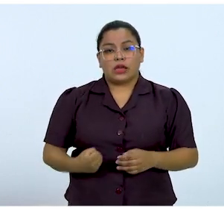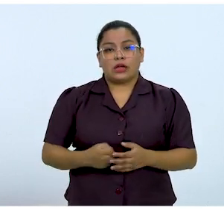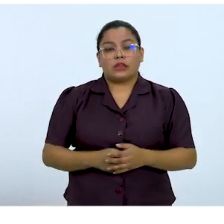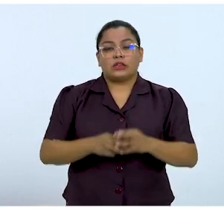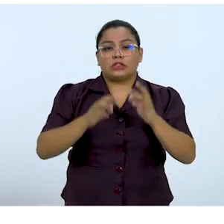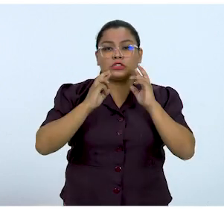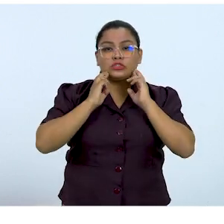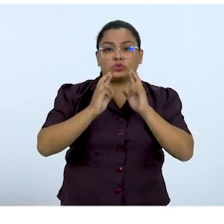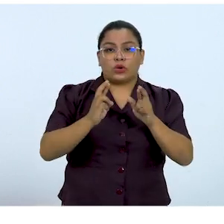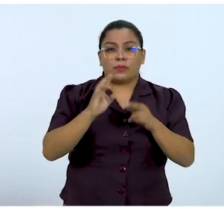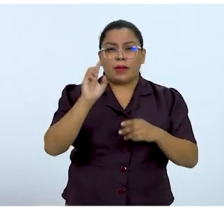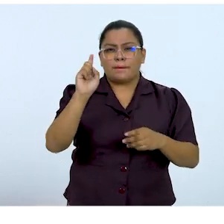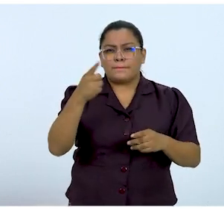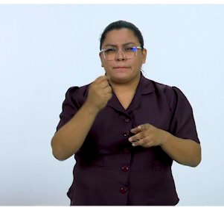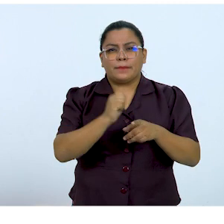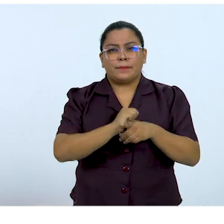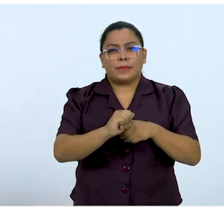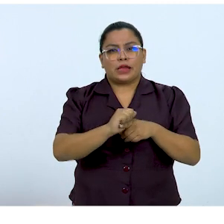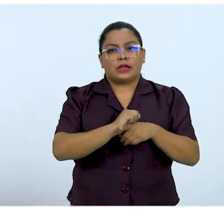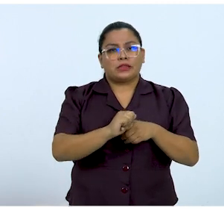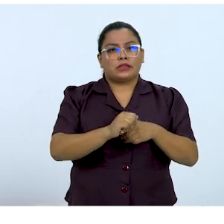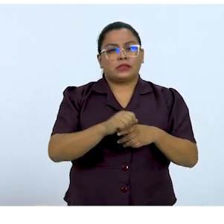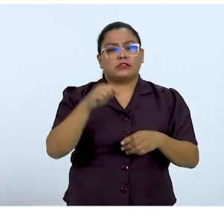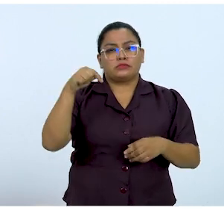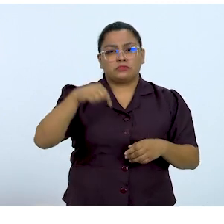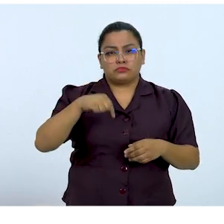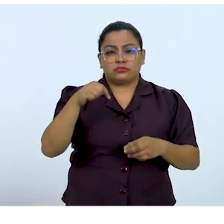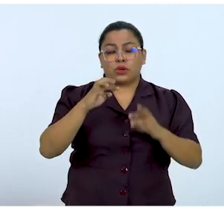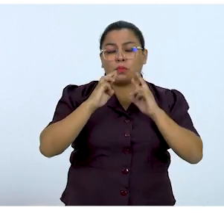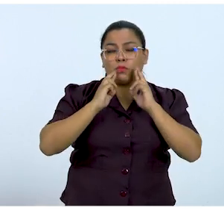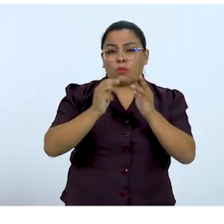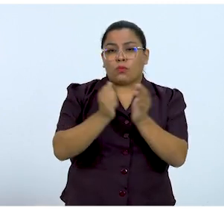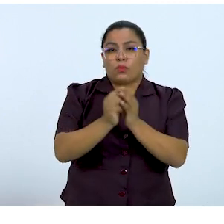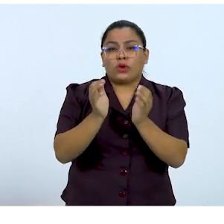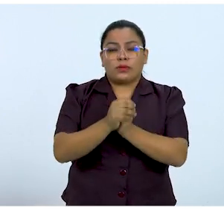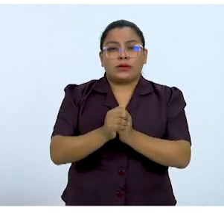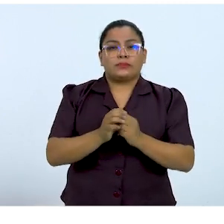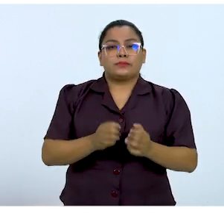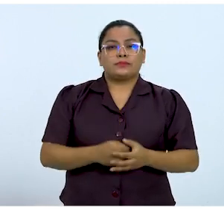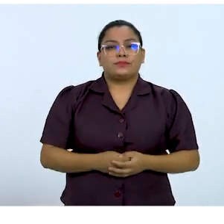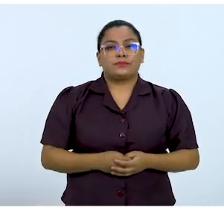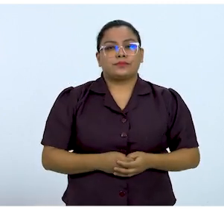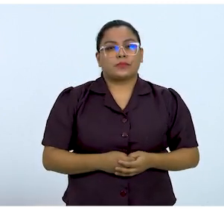estudiantes resuelvan el primer ejercicio de esta sección de problemas.